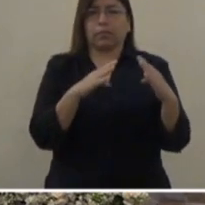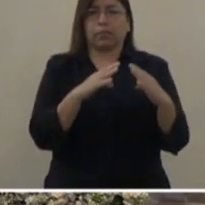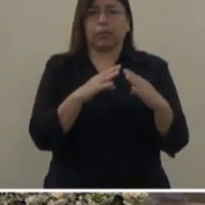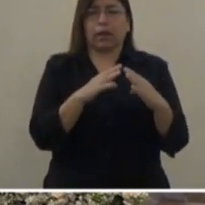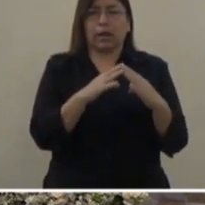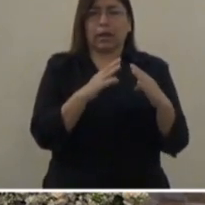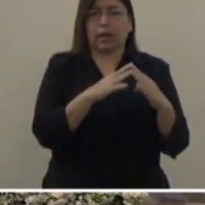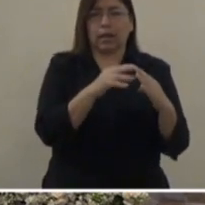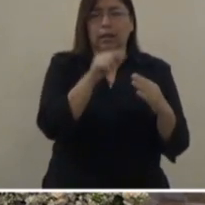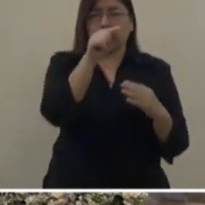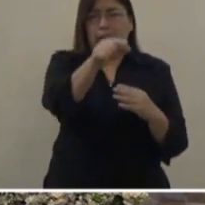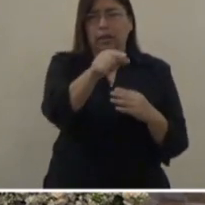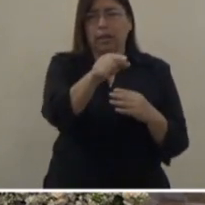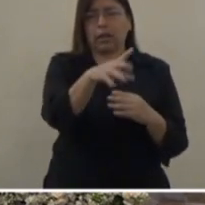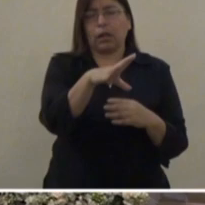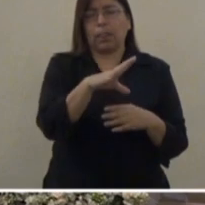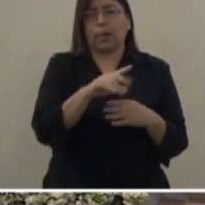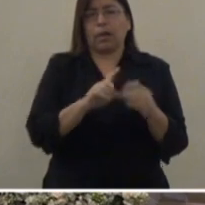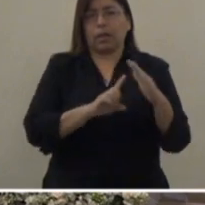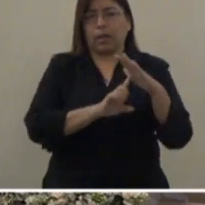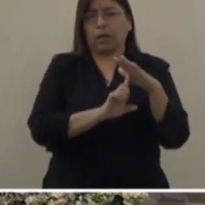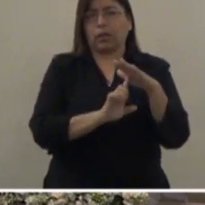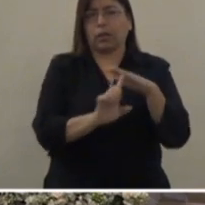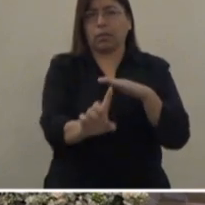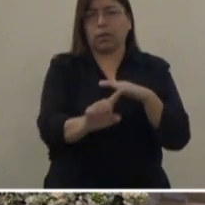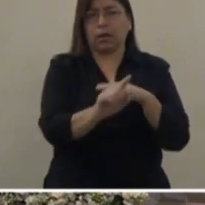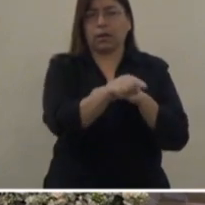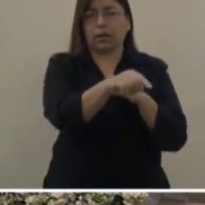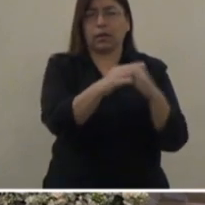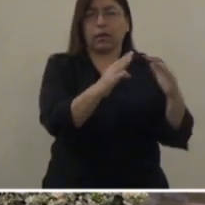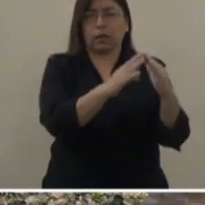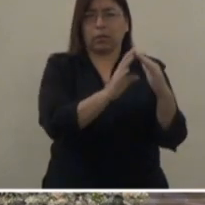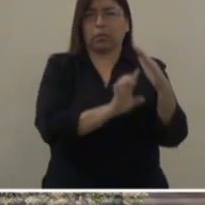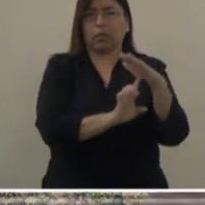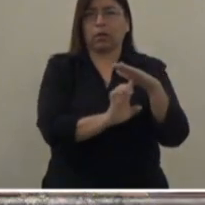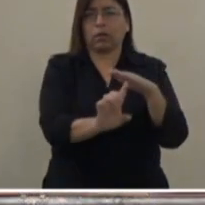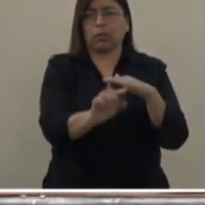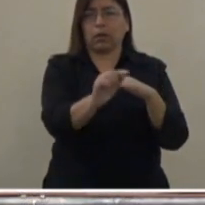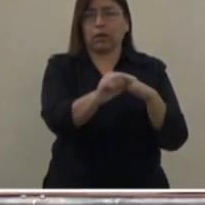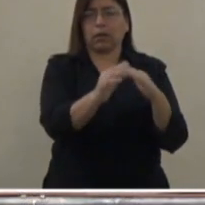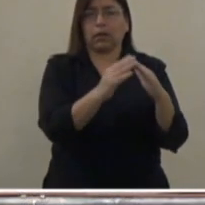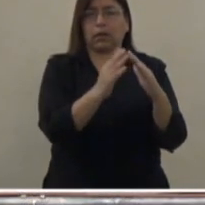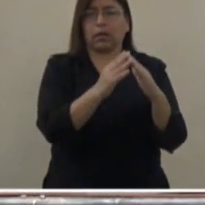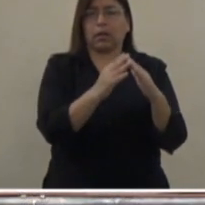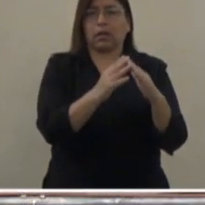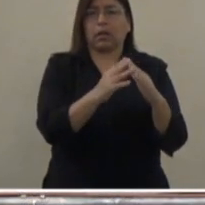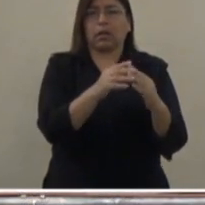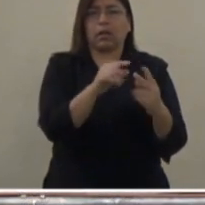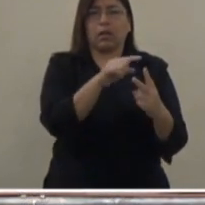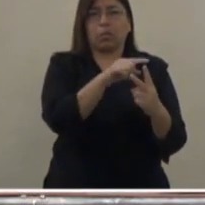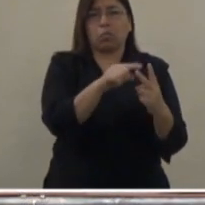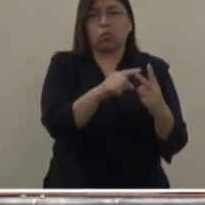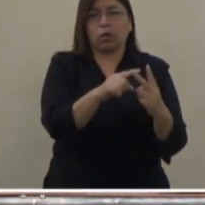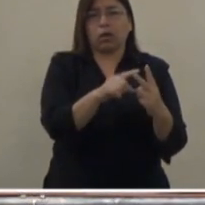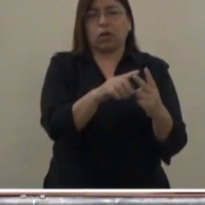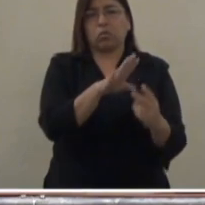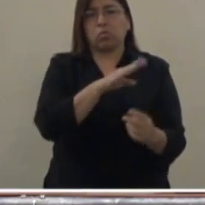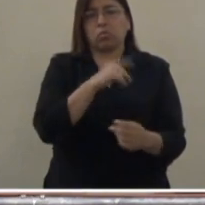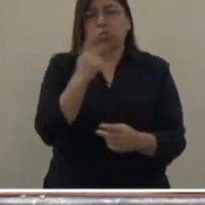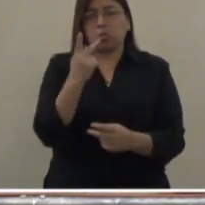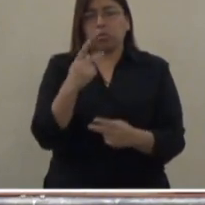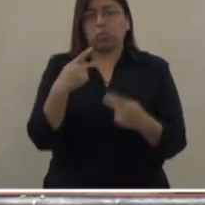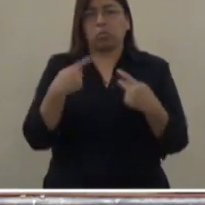indigente, en María Goretti, Santa María Goretti, murieron dos indigentes.